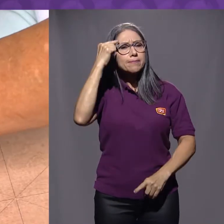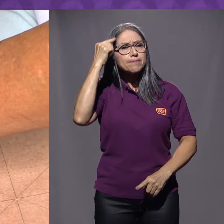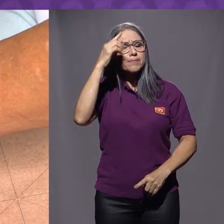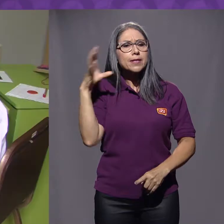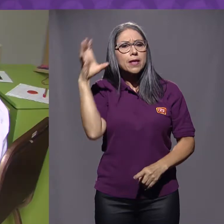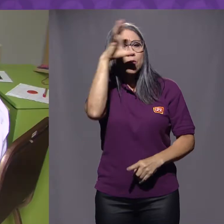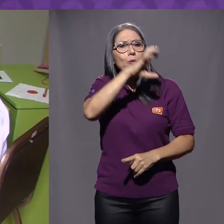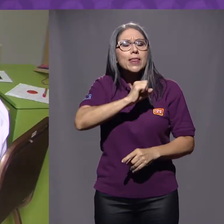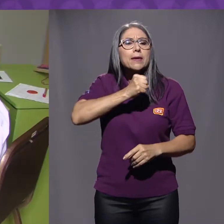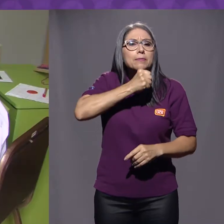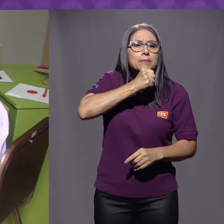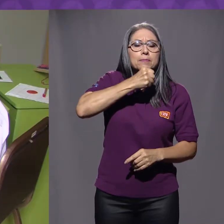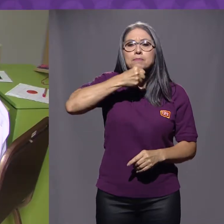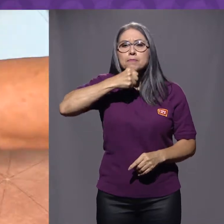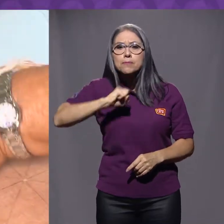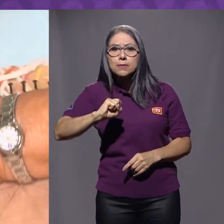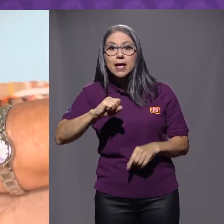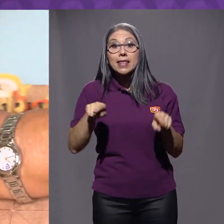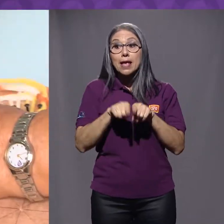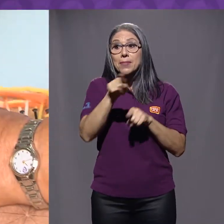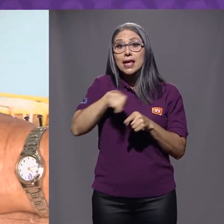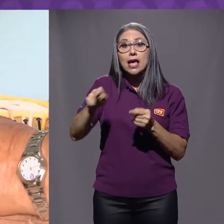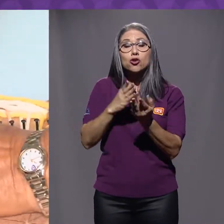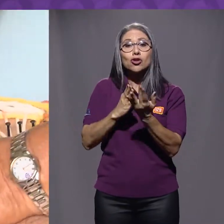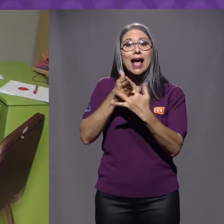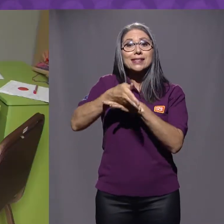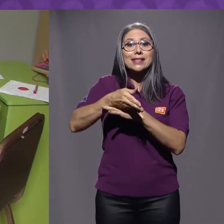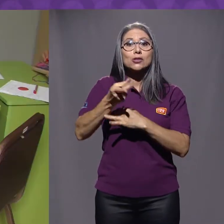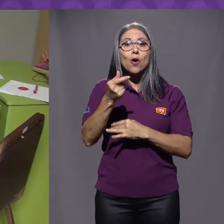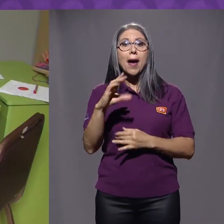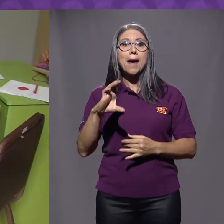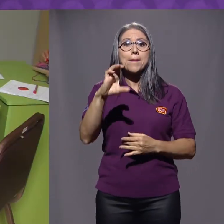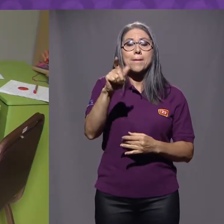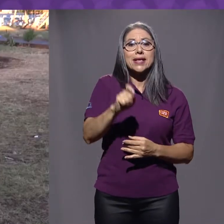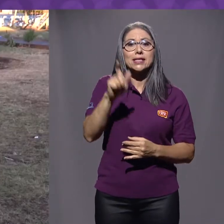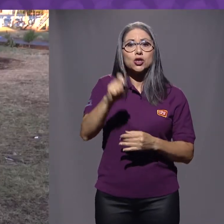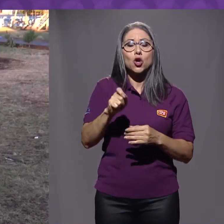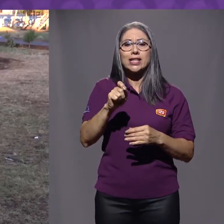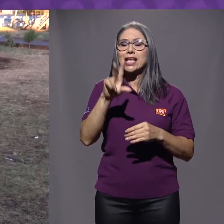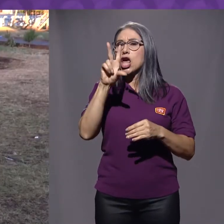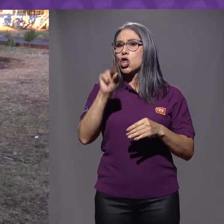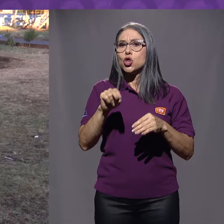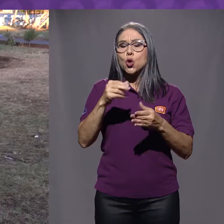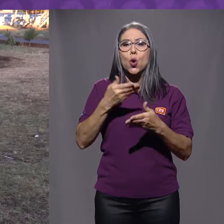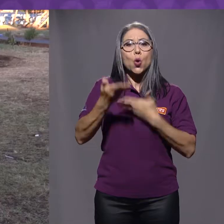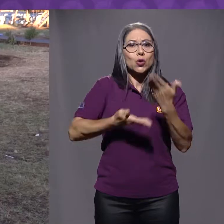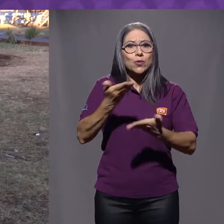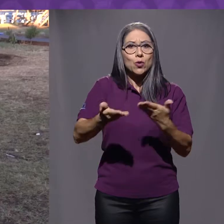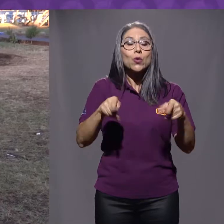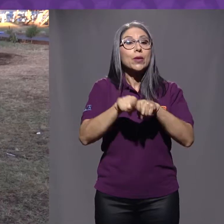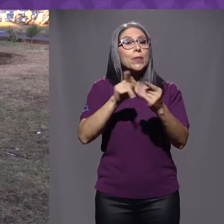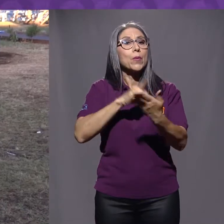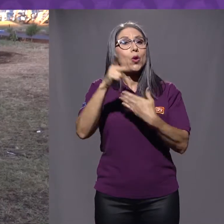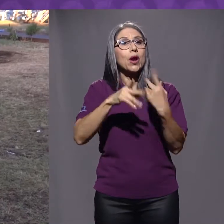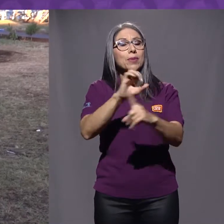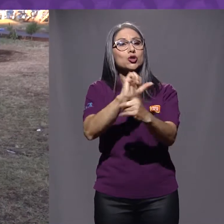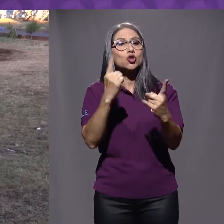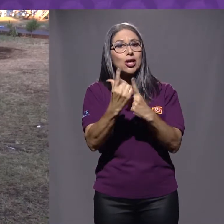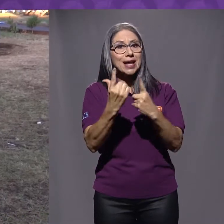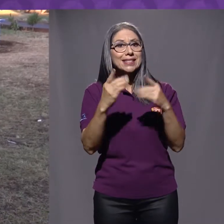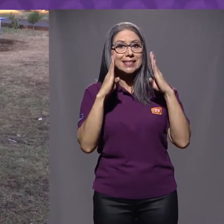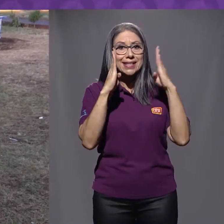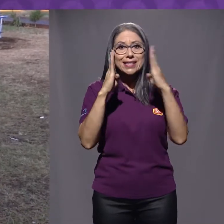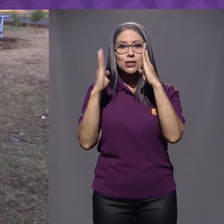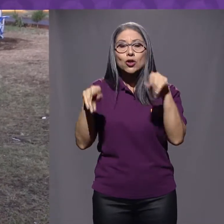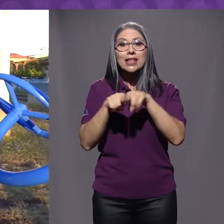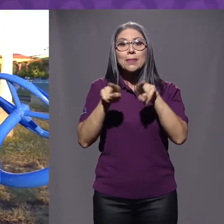y el envejecimiento, el acceso a pensiones del régimen no contributivo, a programas sociales para su atención y al acceso